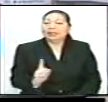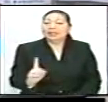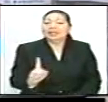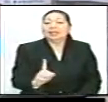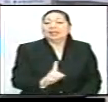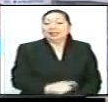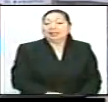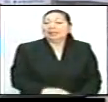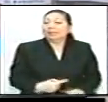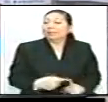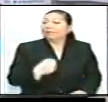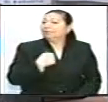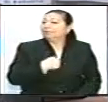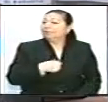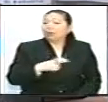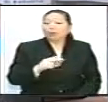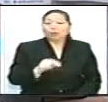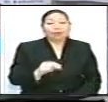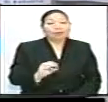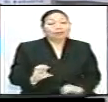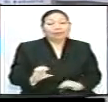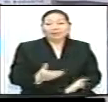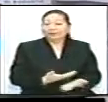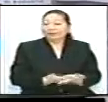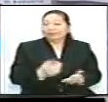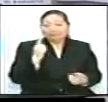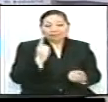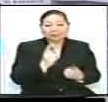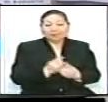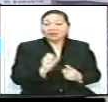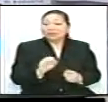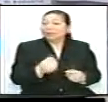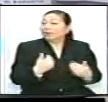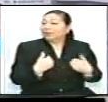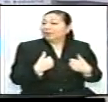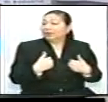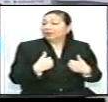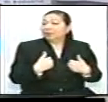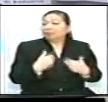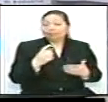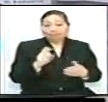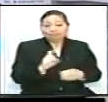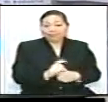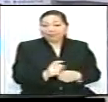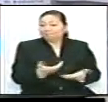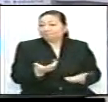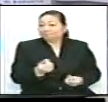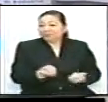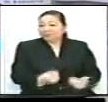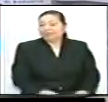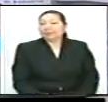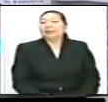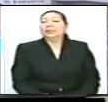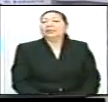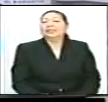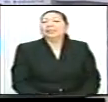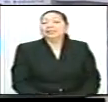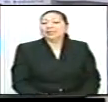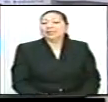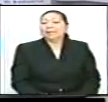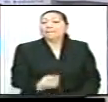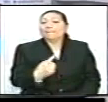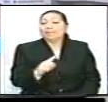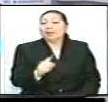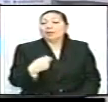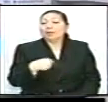los, y lamentablemente no se logran los objetivos. Si no tenemos nosotros la capacidad, señor presidente, por su intermedio,